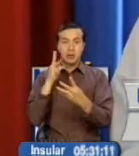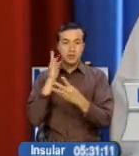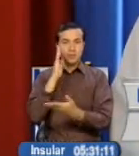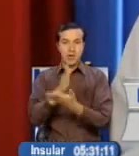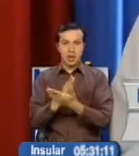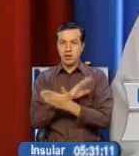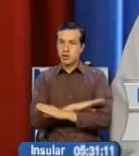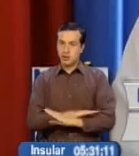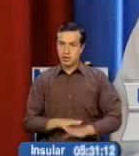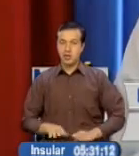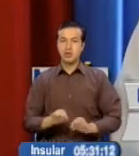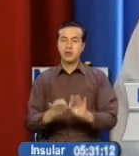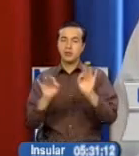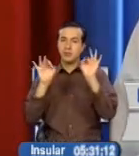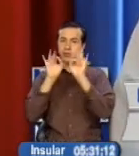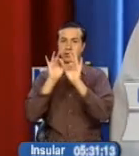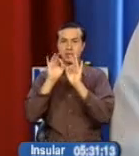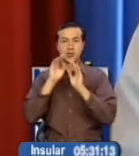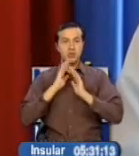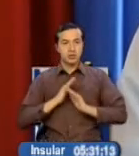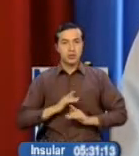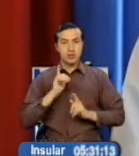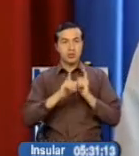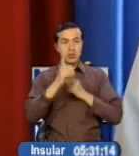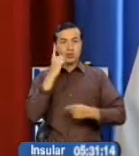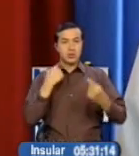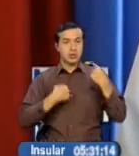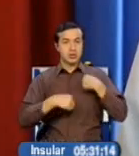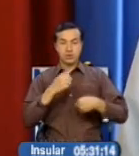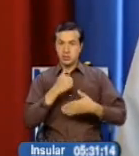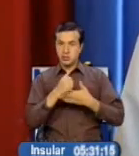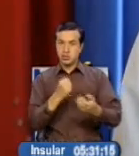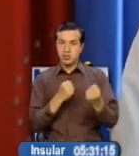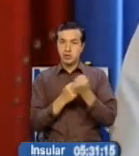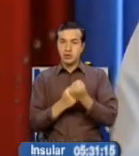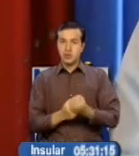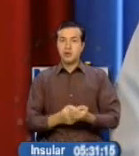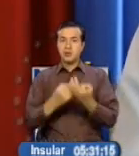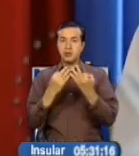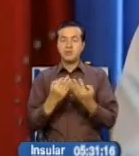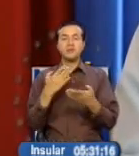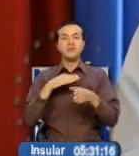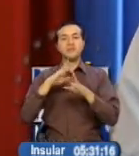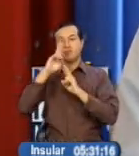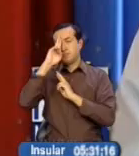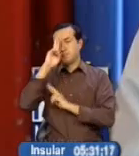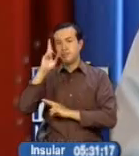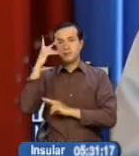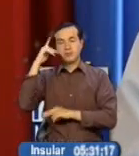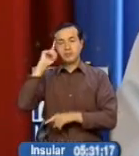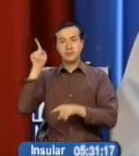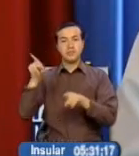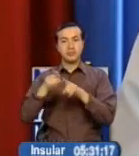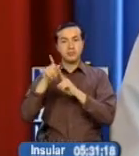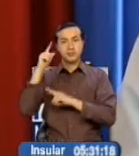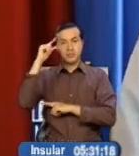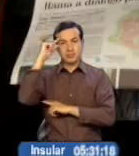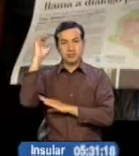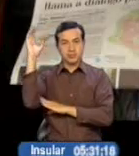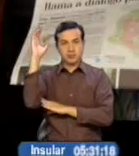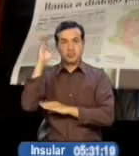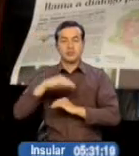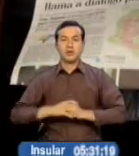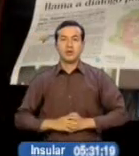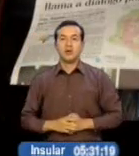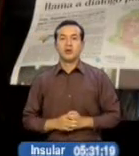como una necesaria medida de alivio a las víctimas del conflicto, y en respeto a lo acordado con el gobierno nacional.